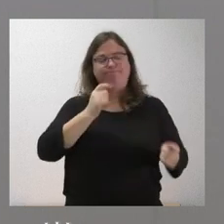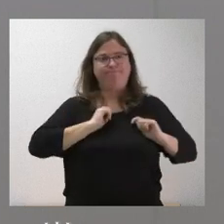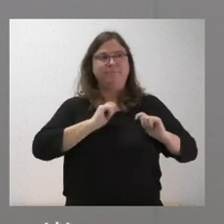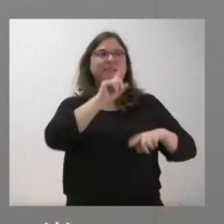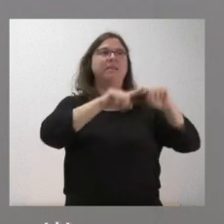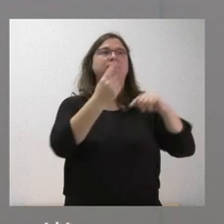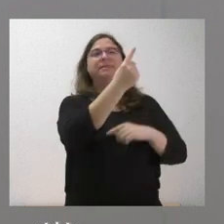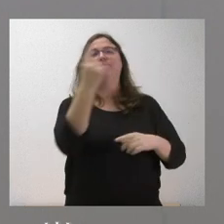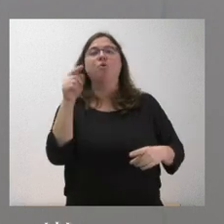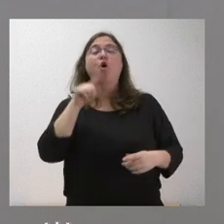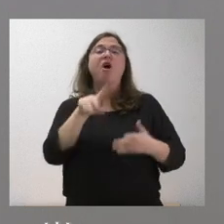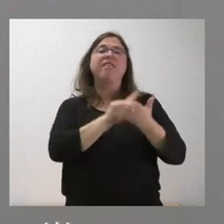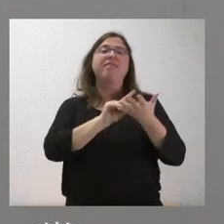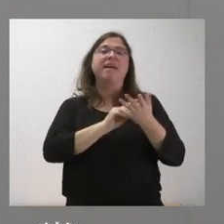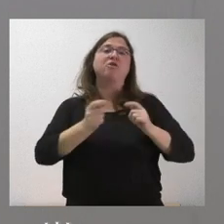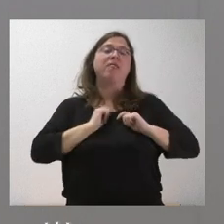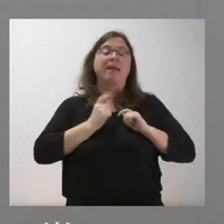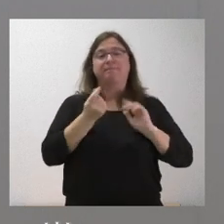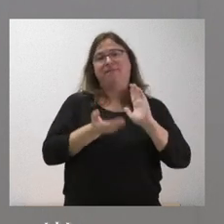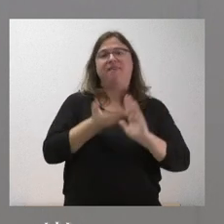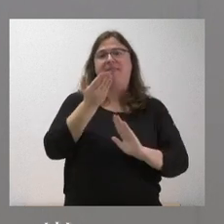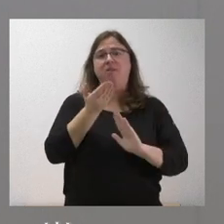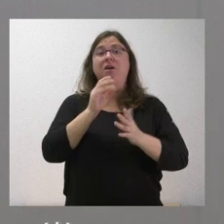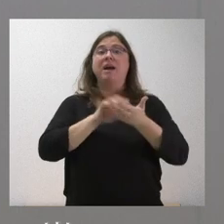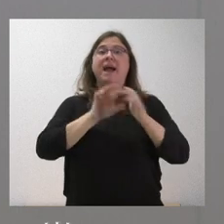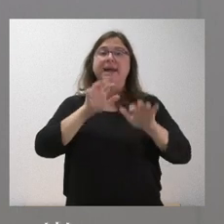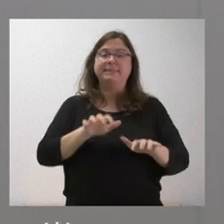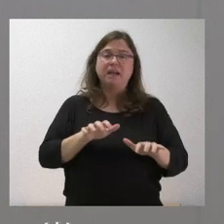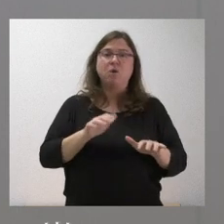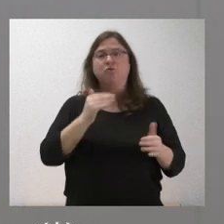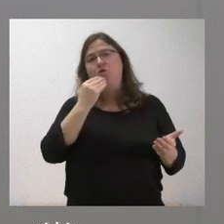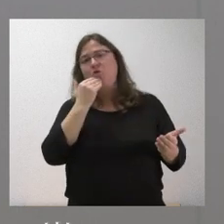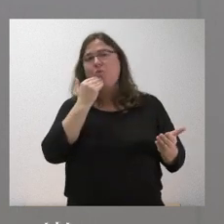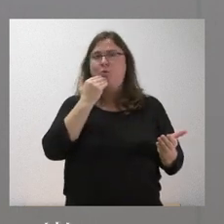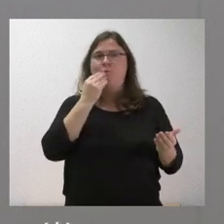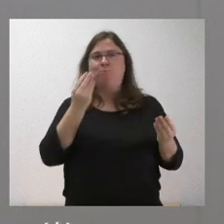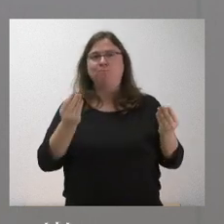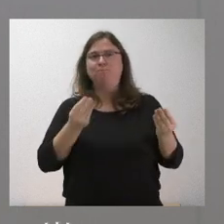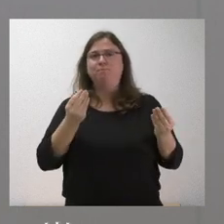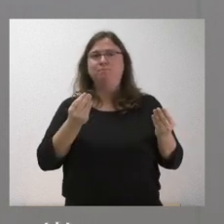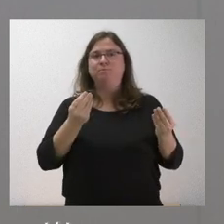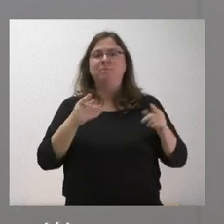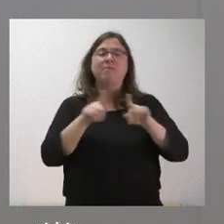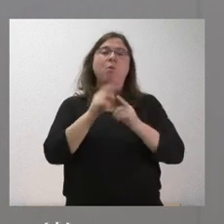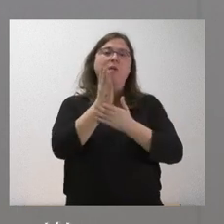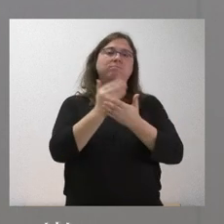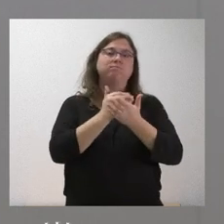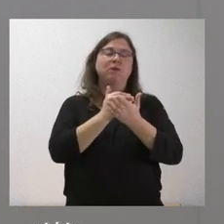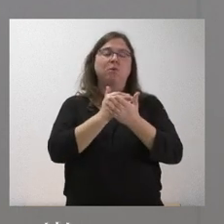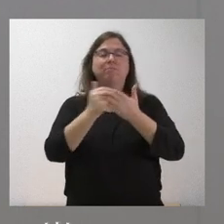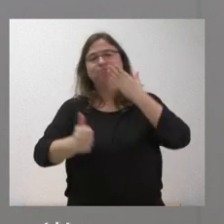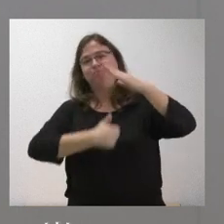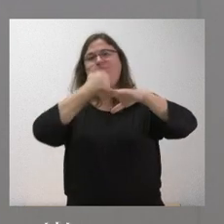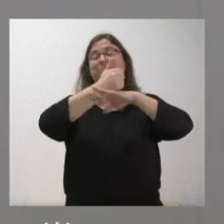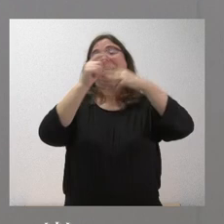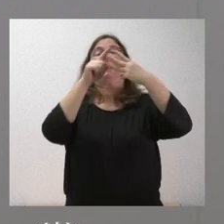independientes Ho el dato de la donde castill León está como la comunidad Autónoma en el podium con menor